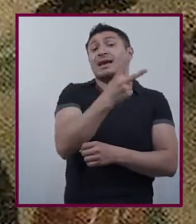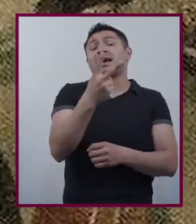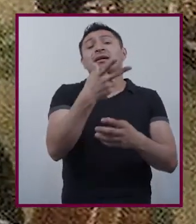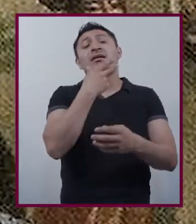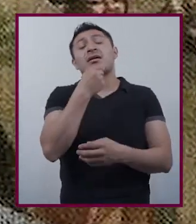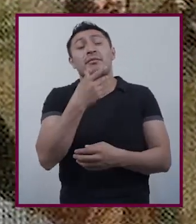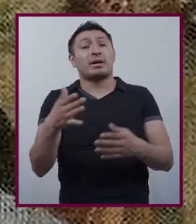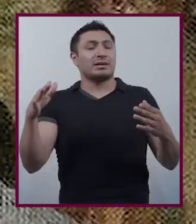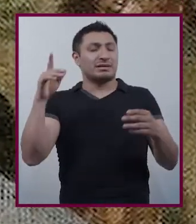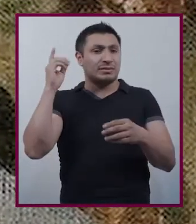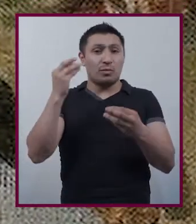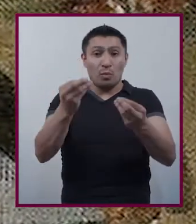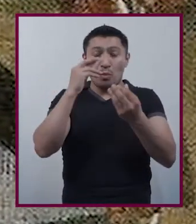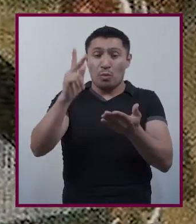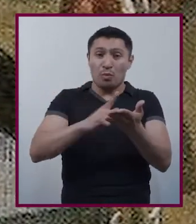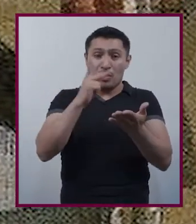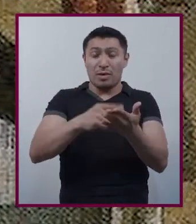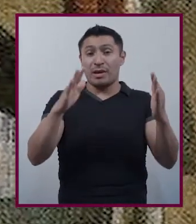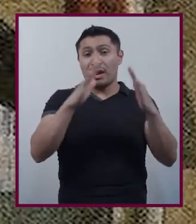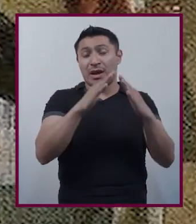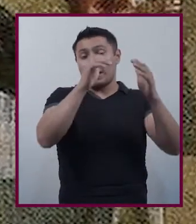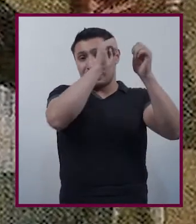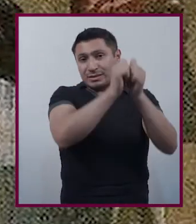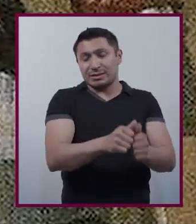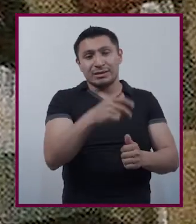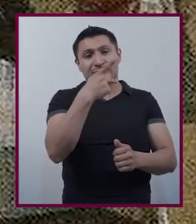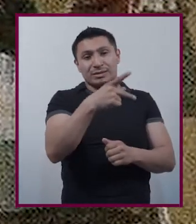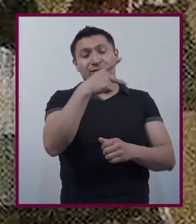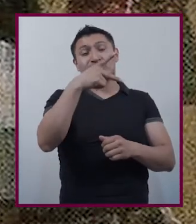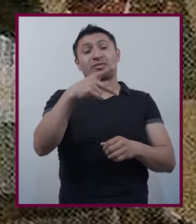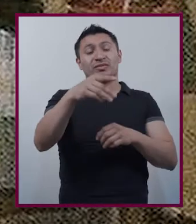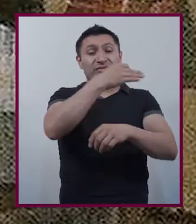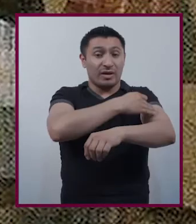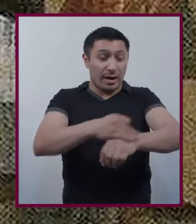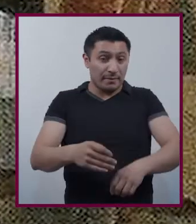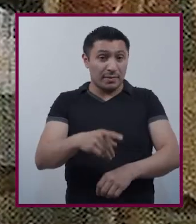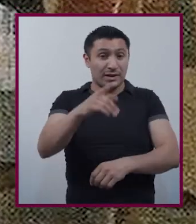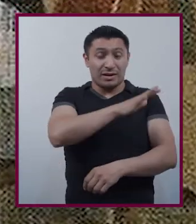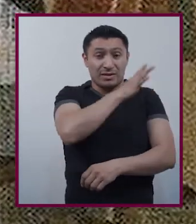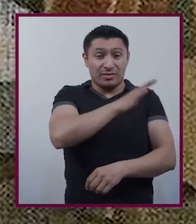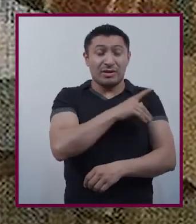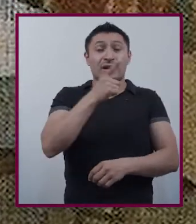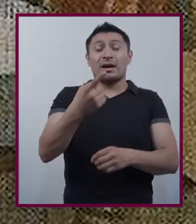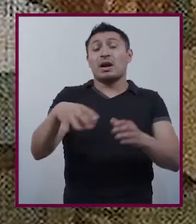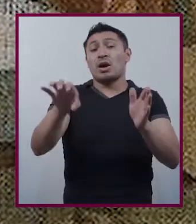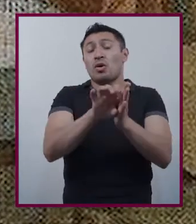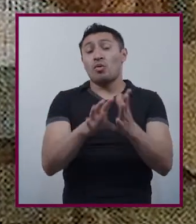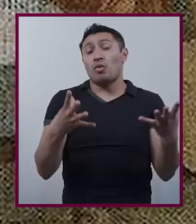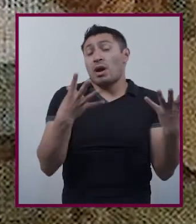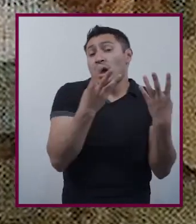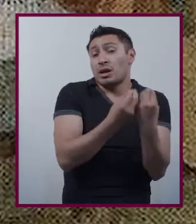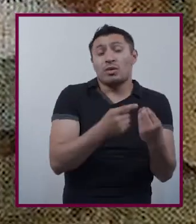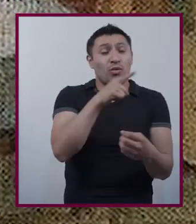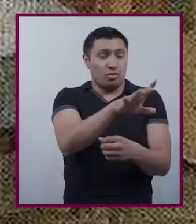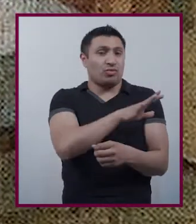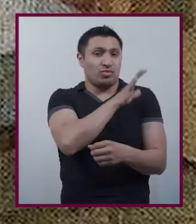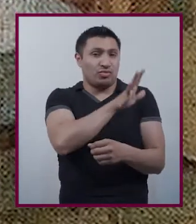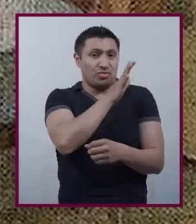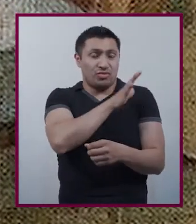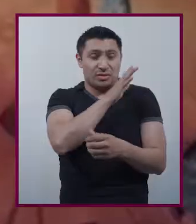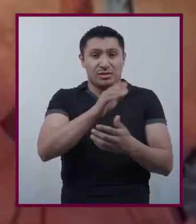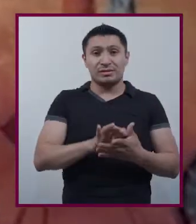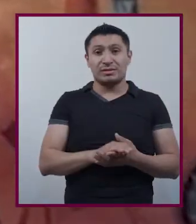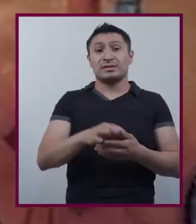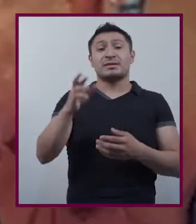se quedaron en diversas ocasiones en la casa de los Villamil, incluso en una habitación contigua a la de la Güera